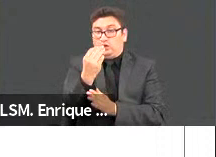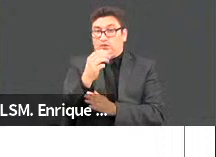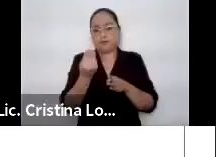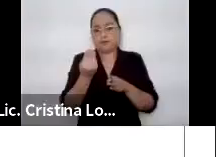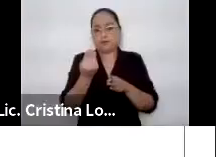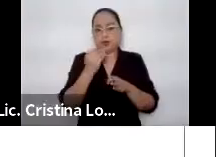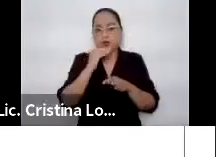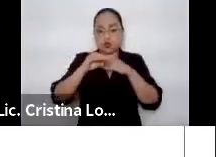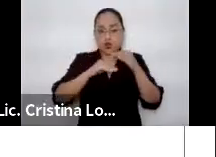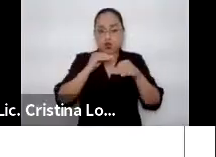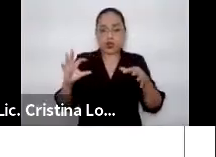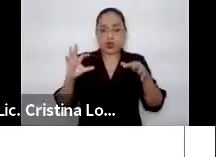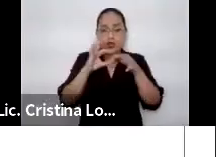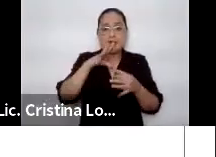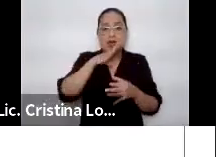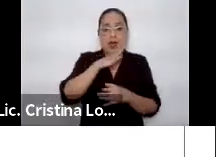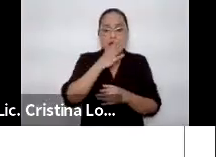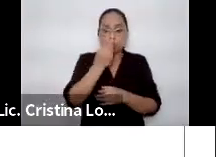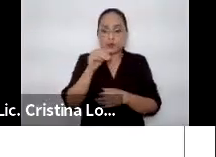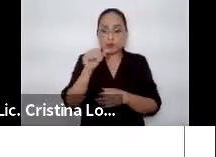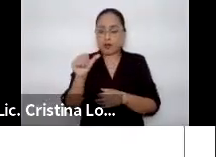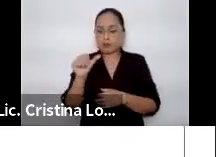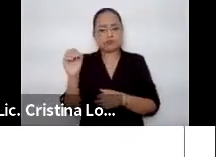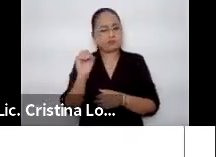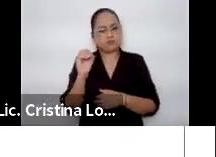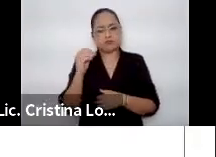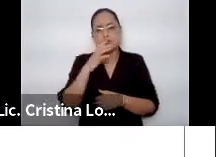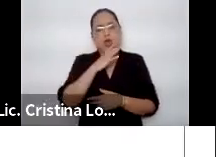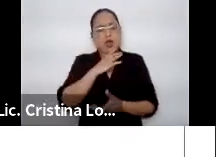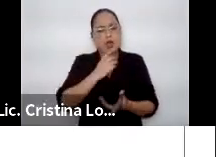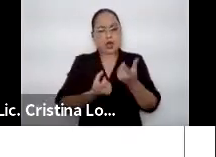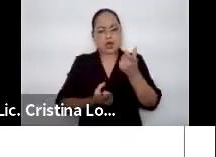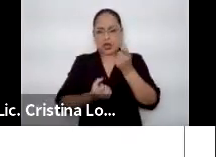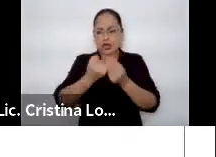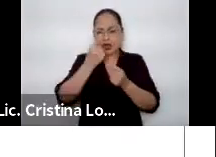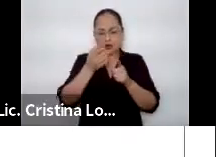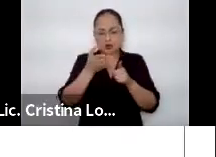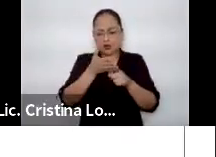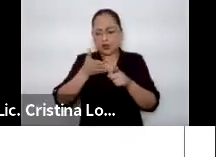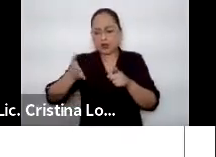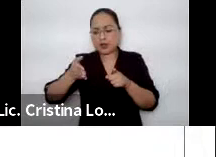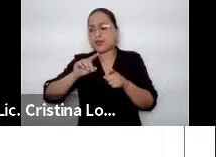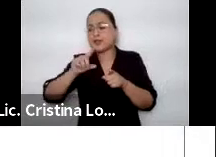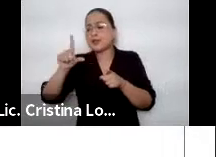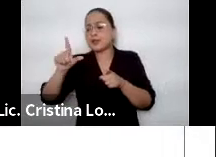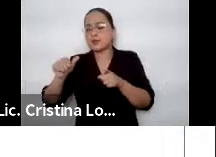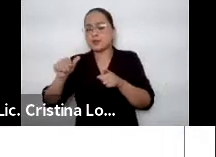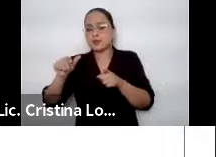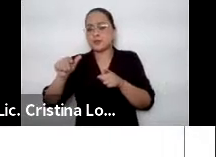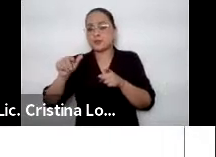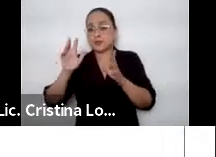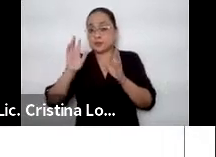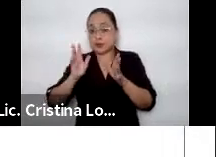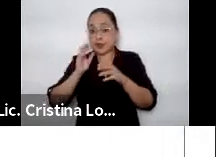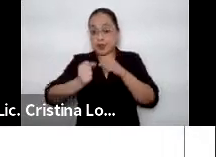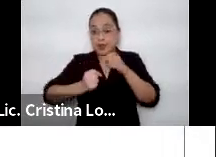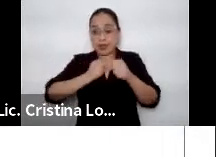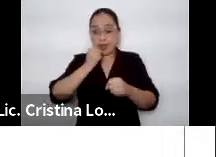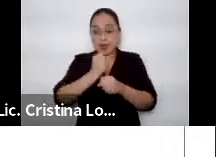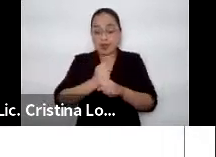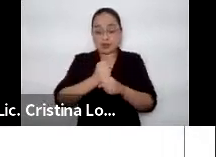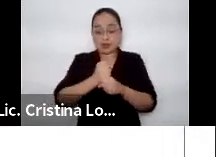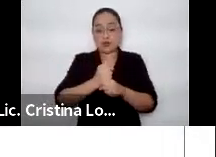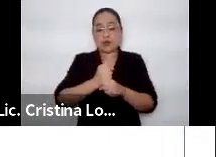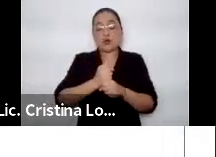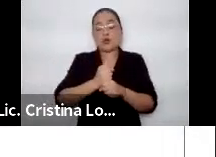sino que solamente aquellas que fueron publicadas después o a partir de octubre